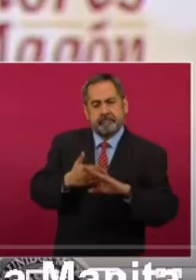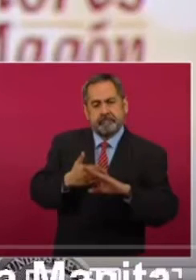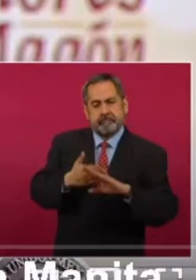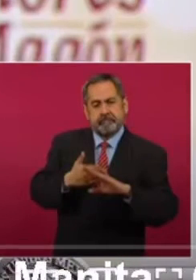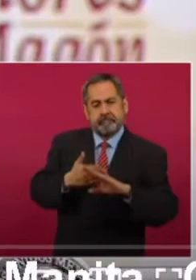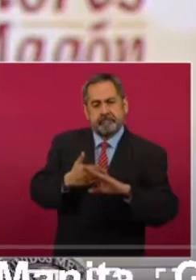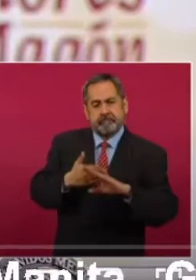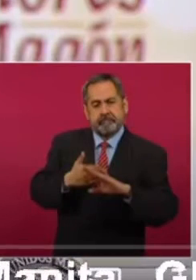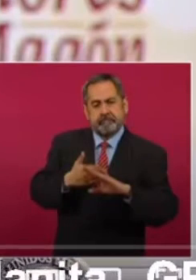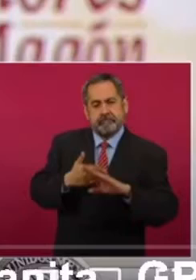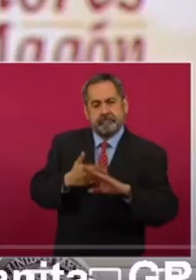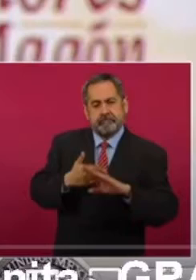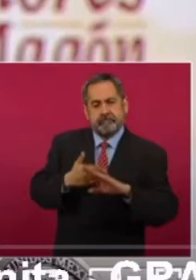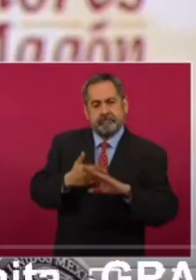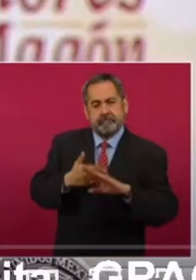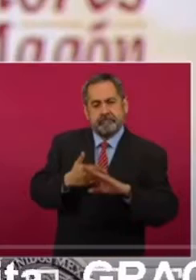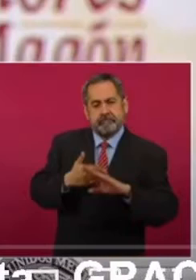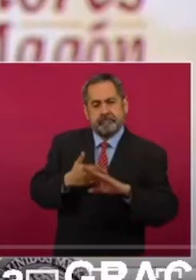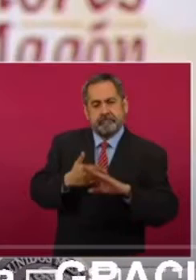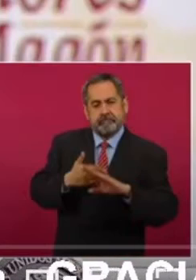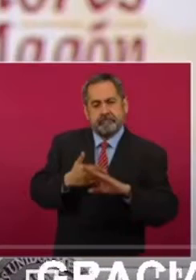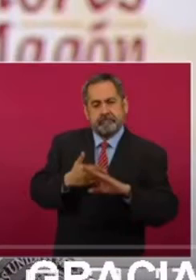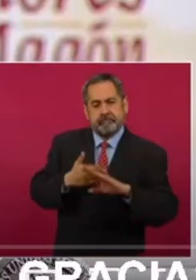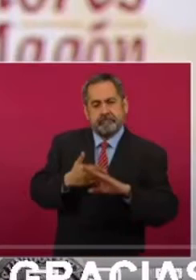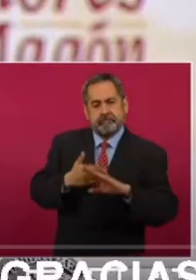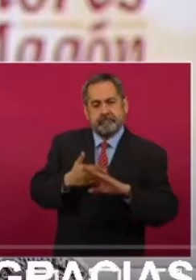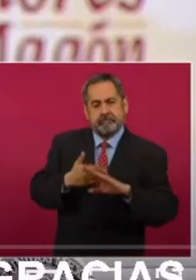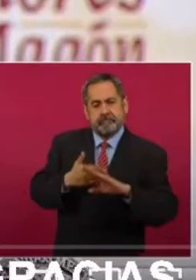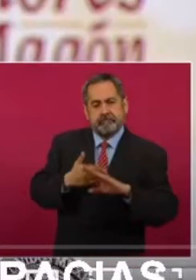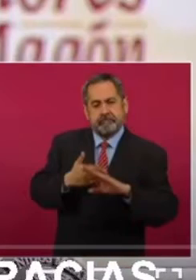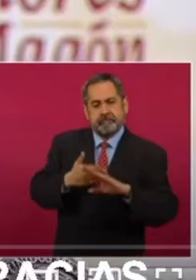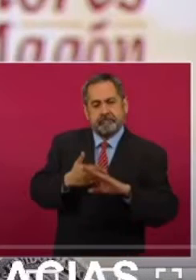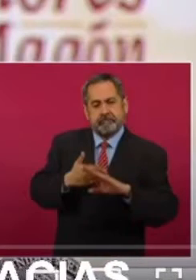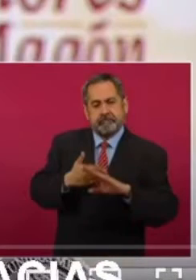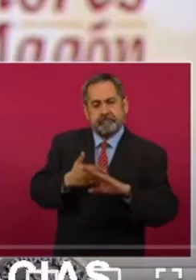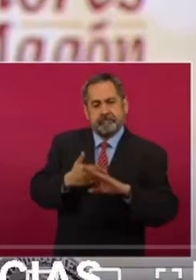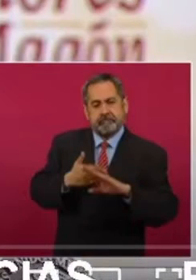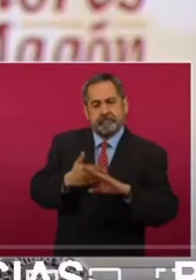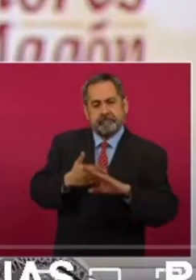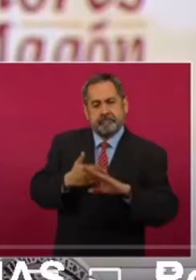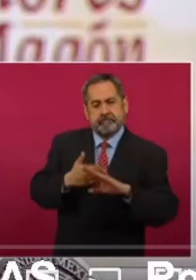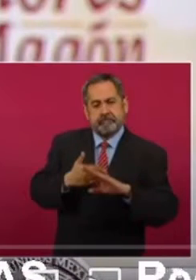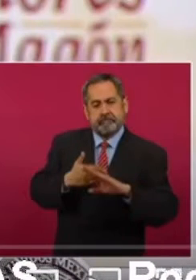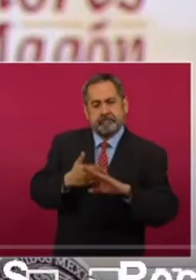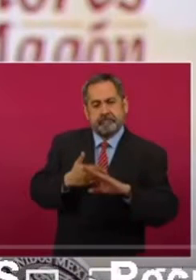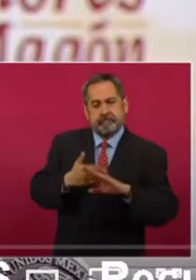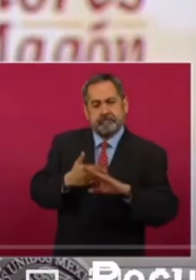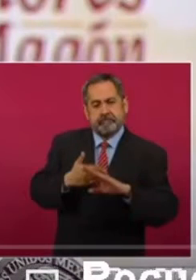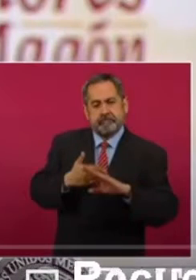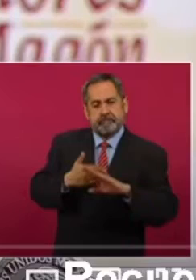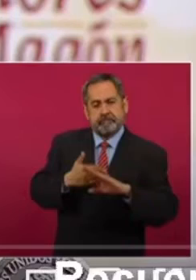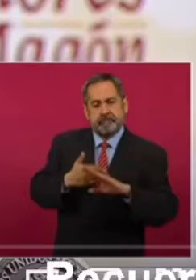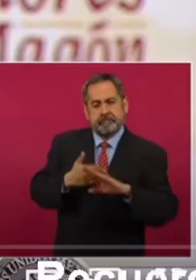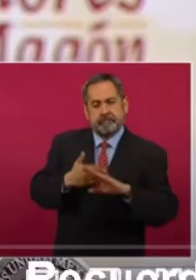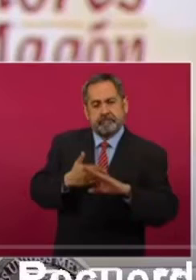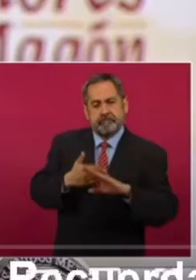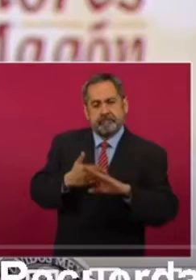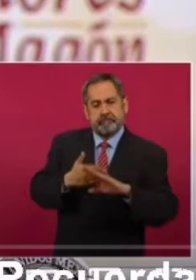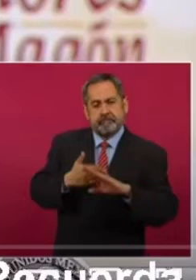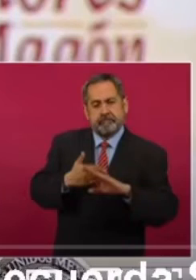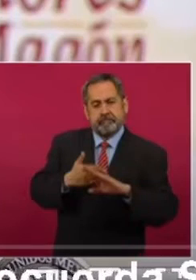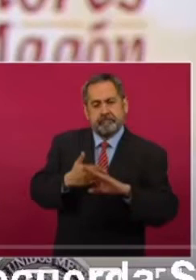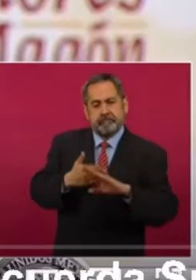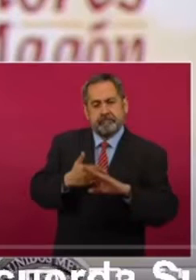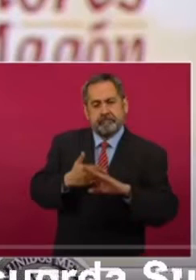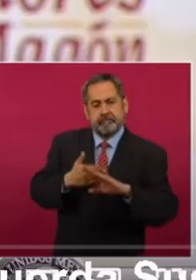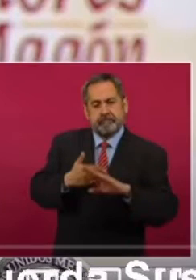mandar energía a gente que no la paga como todas las a compañías que llegaron